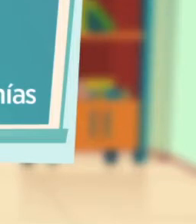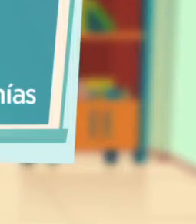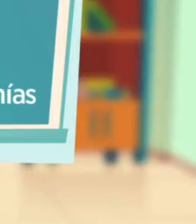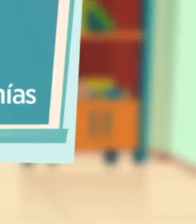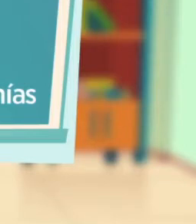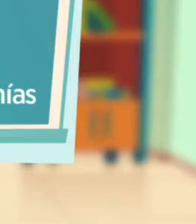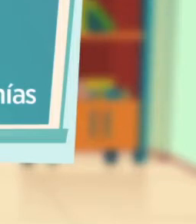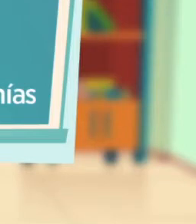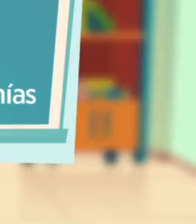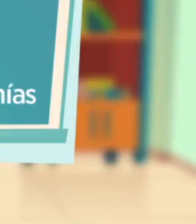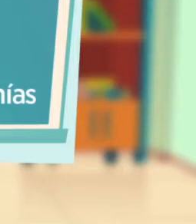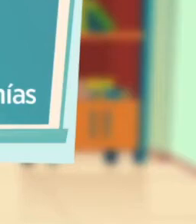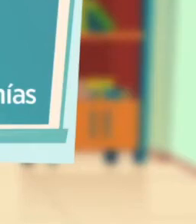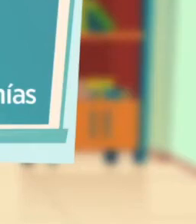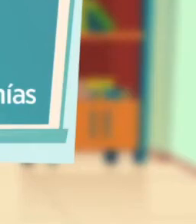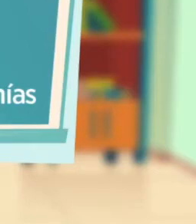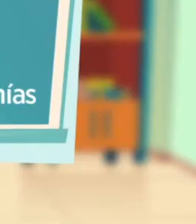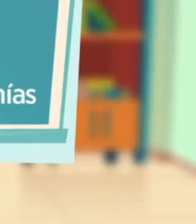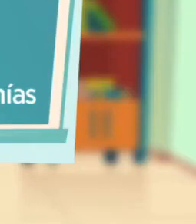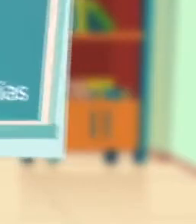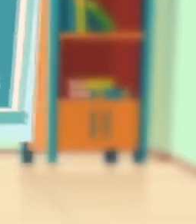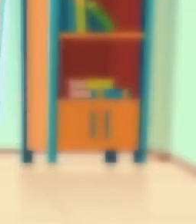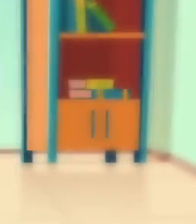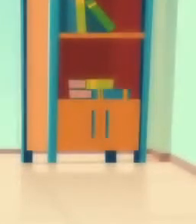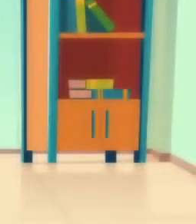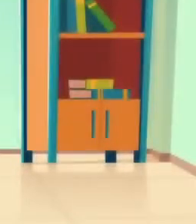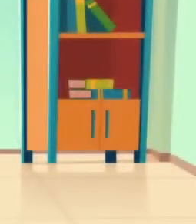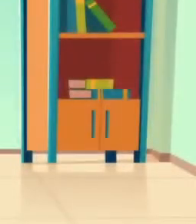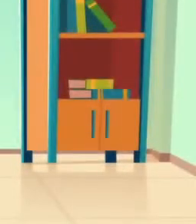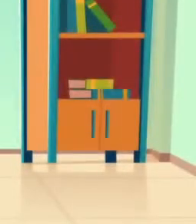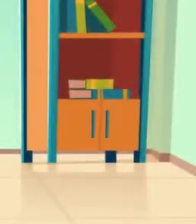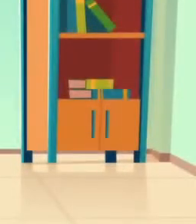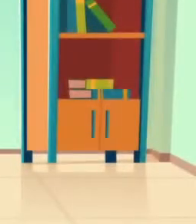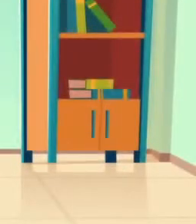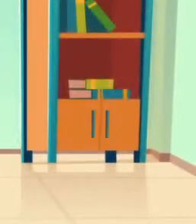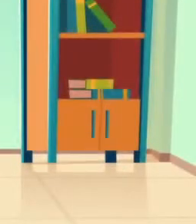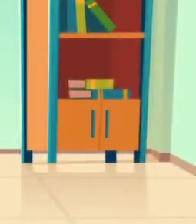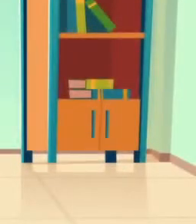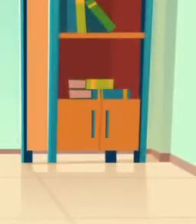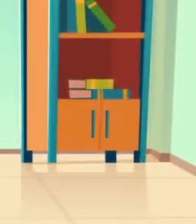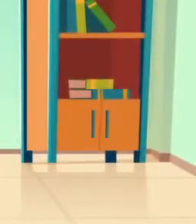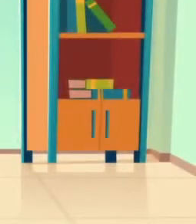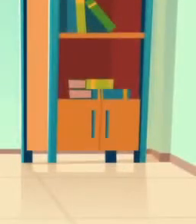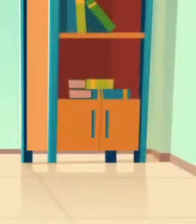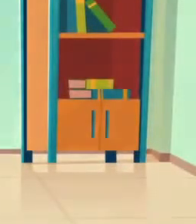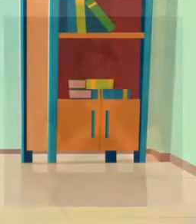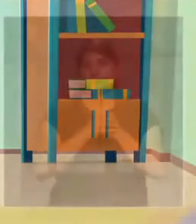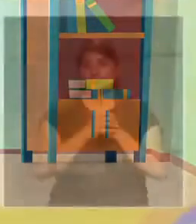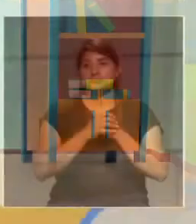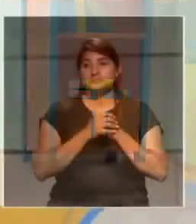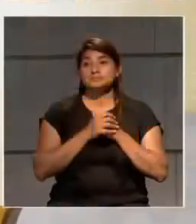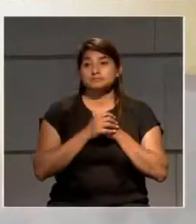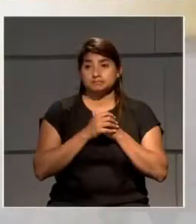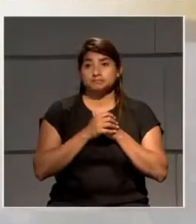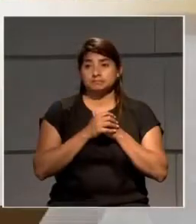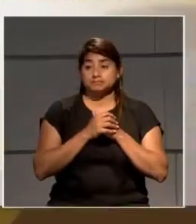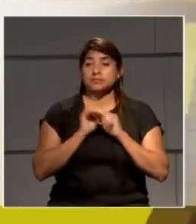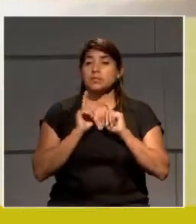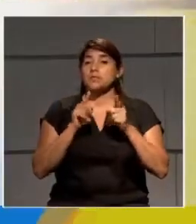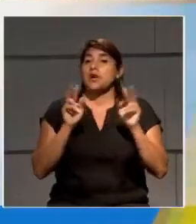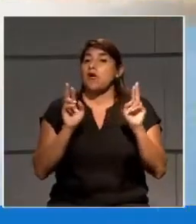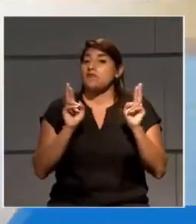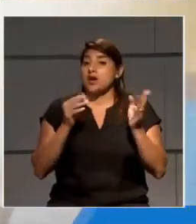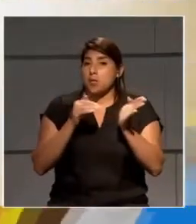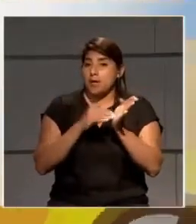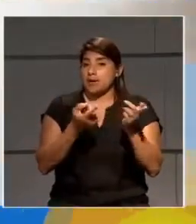y Nayut, ¿les parece si hacemos una pausa para que vengamos a construir todo esto que tenemos preparado para el día de hoy? Perfecto. De